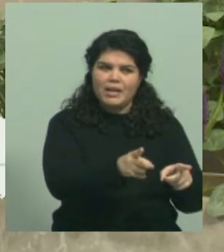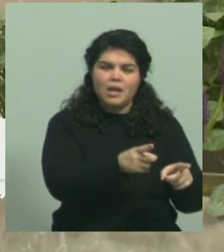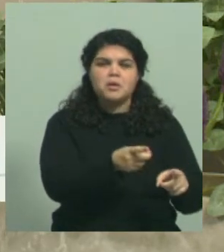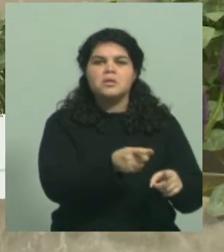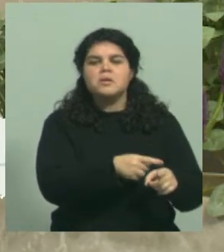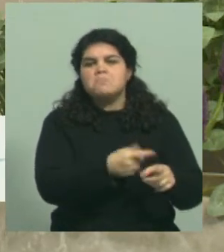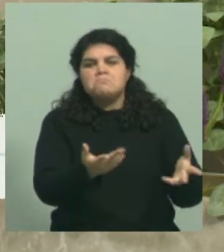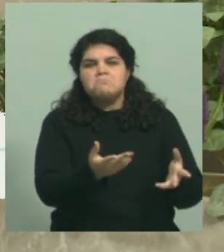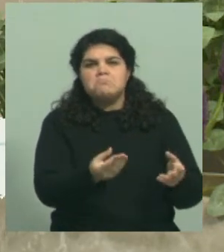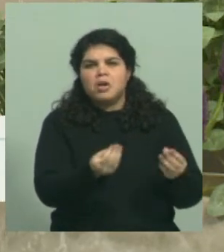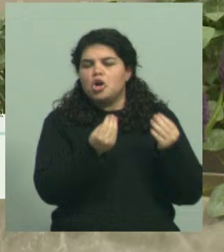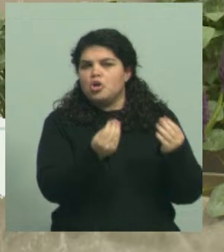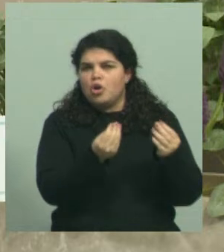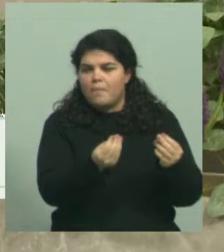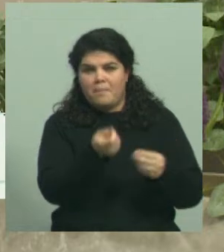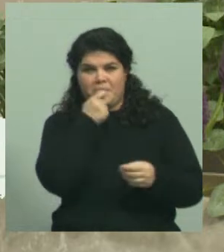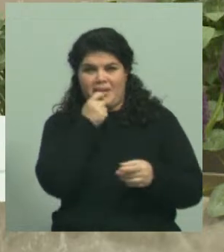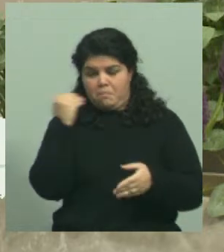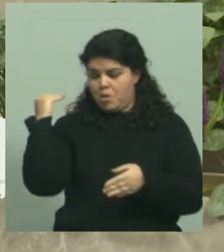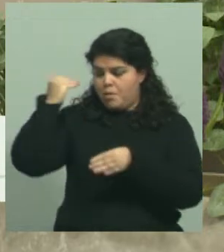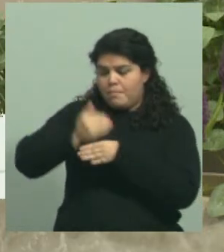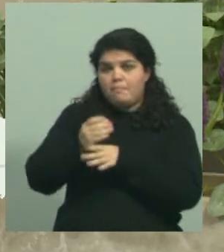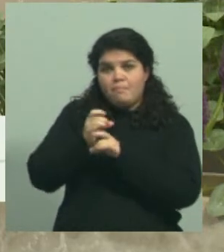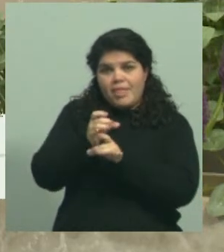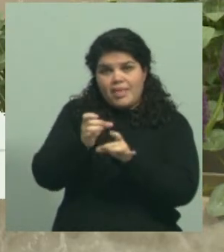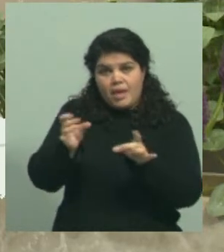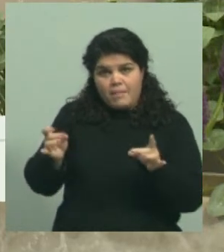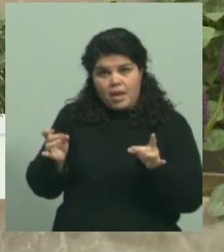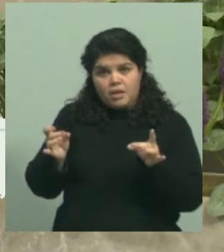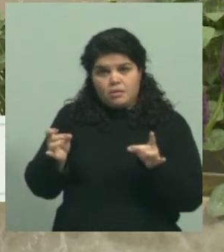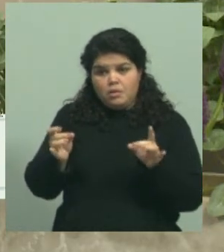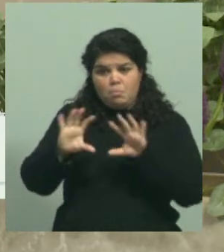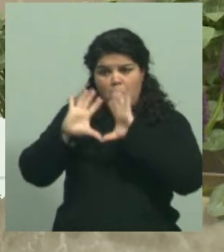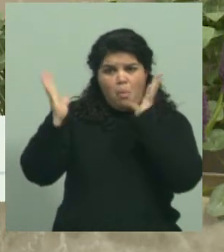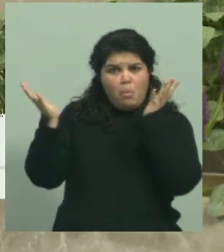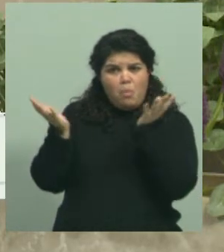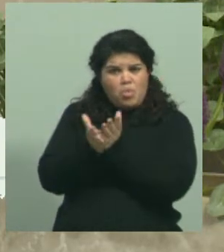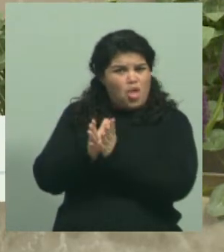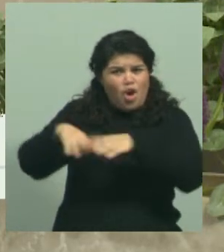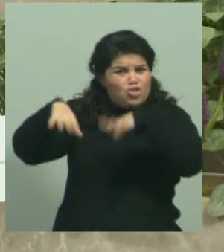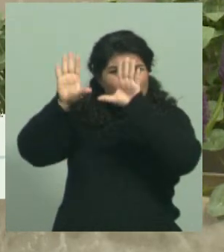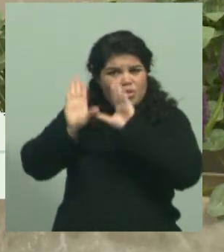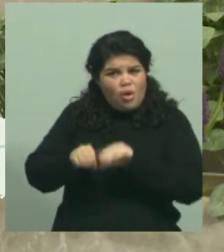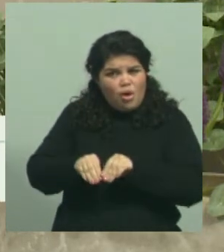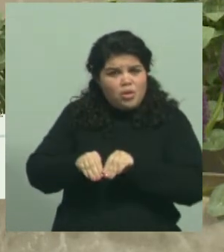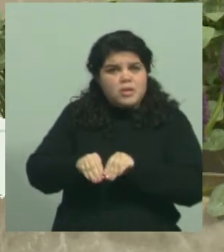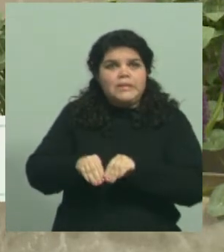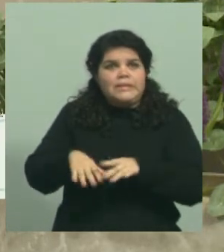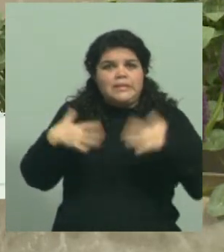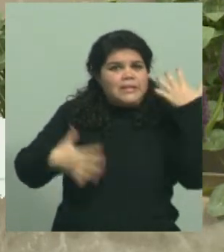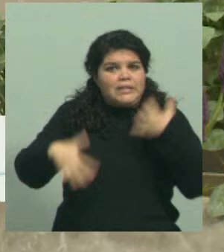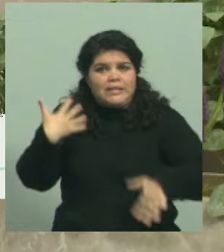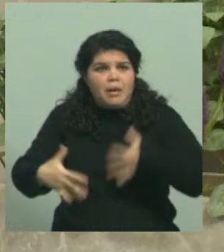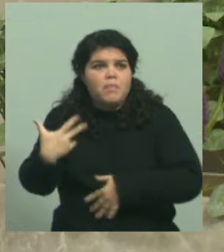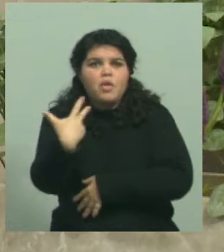situaciones específicas. Digo, la pandemia, a partir de lo que se generó en todo el mundo, esto de tener que salir a fabricar vacunas de manera